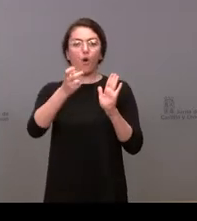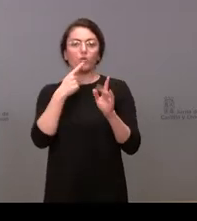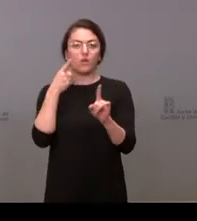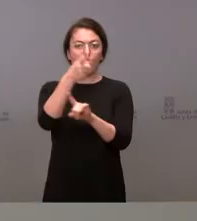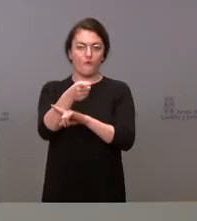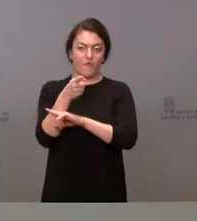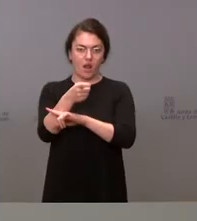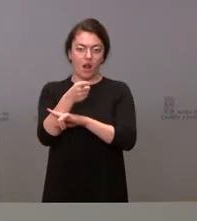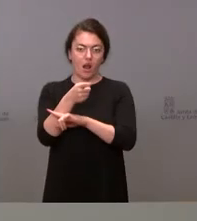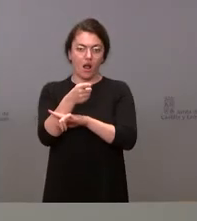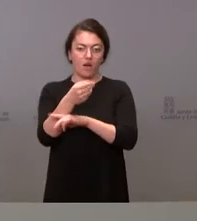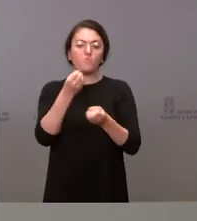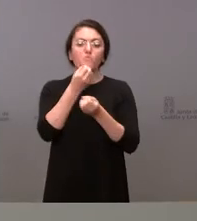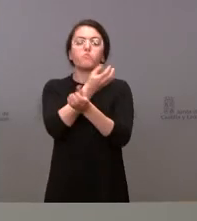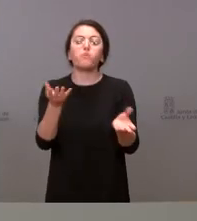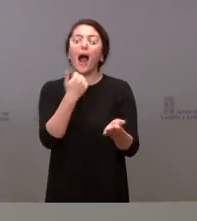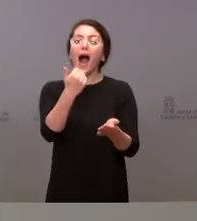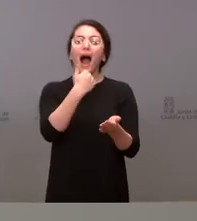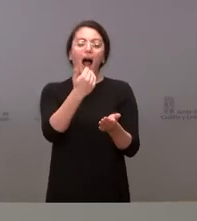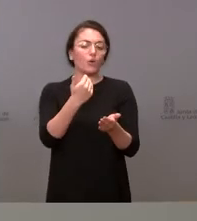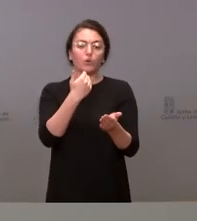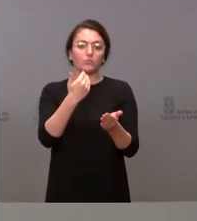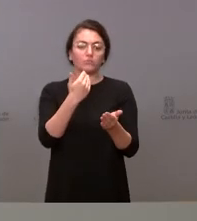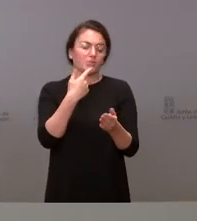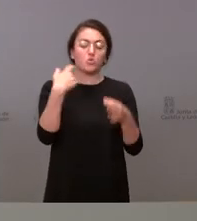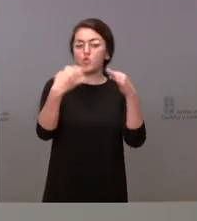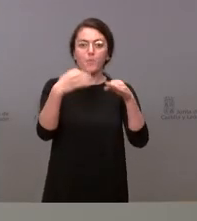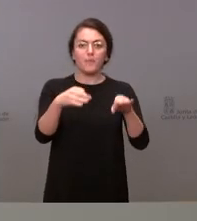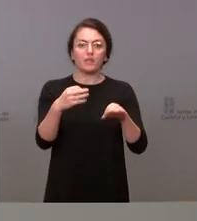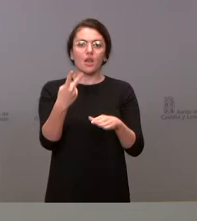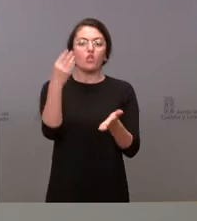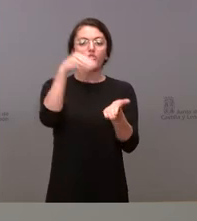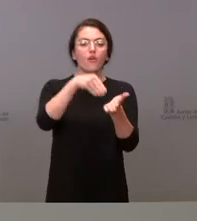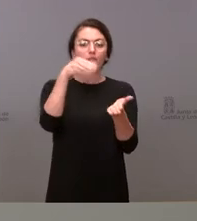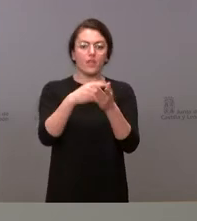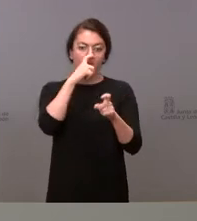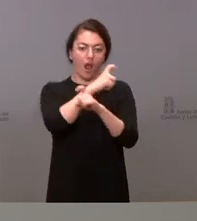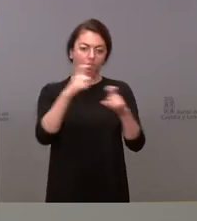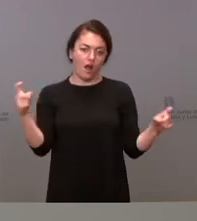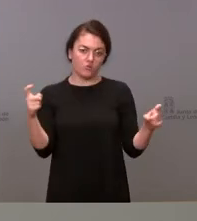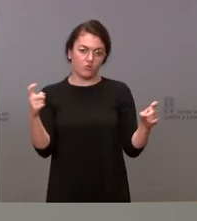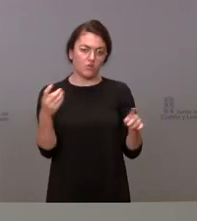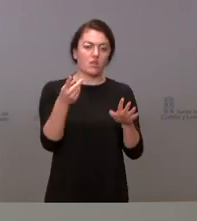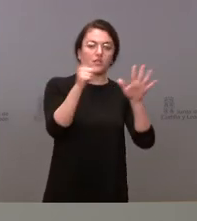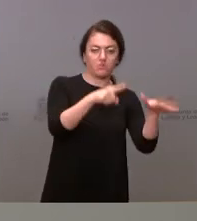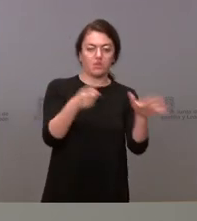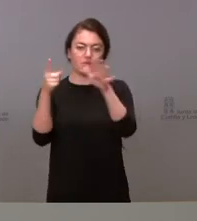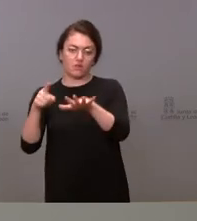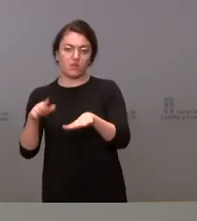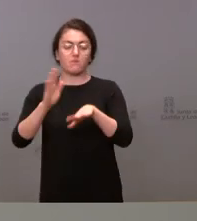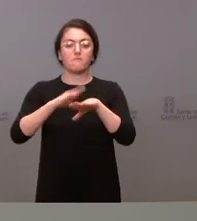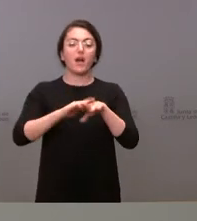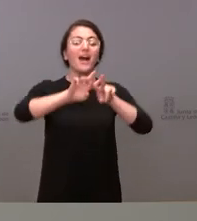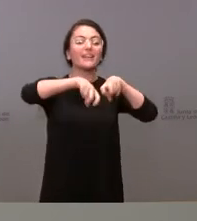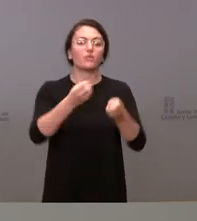mayor o menor frecuencia, dos veces al año será la obligación temporal, la frecuencia temporal de actualización de la información